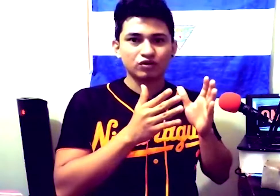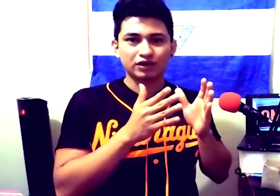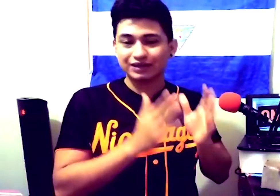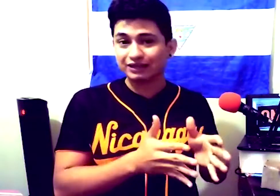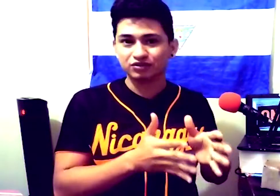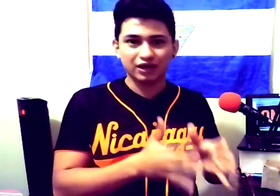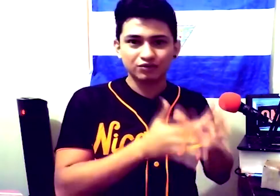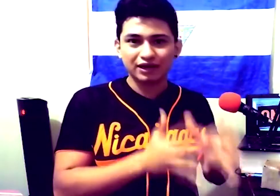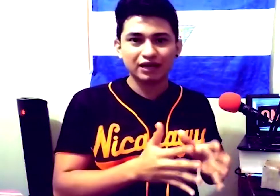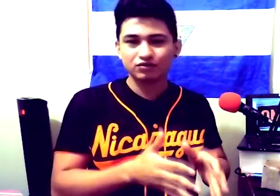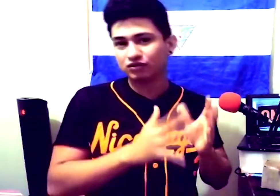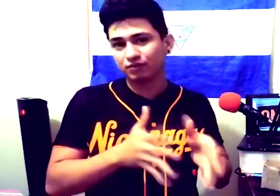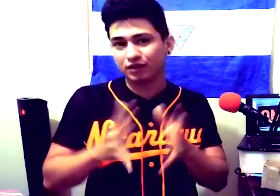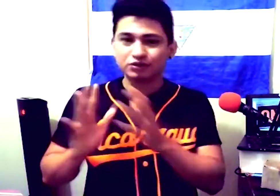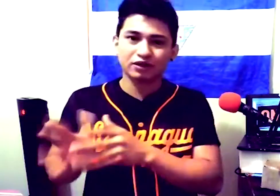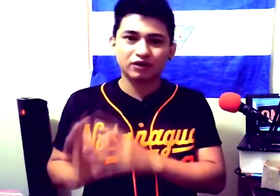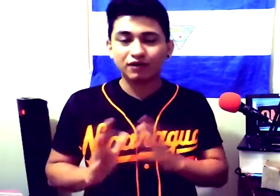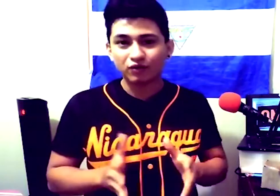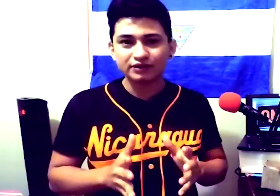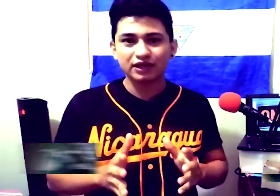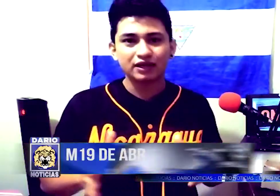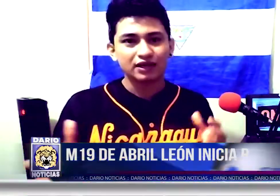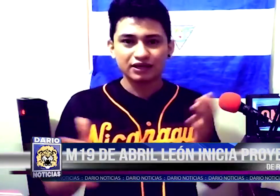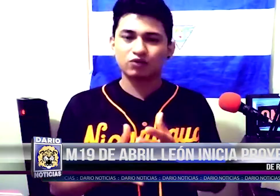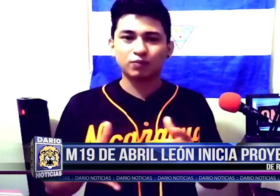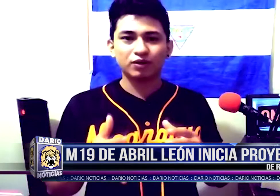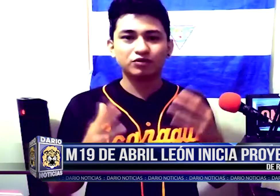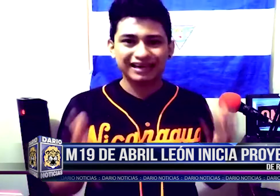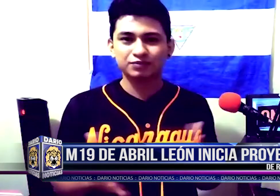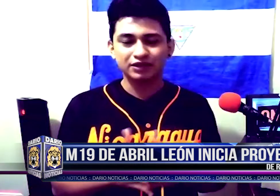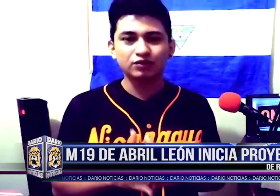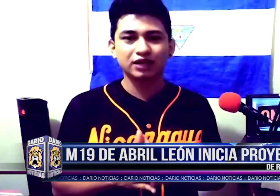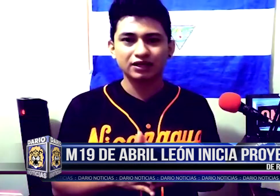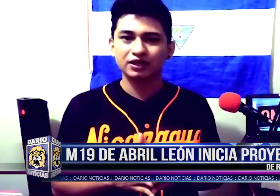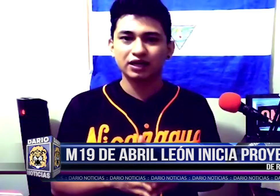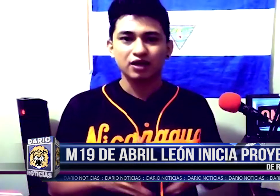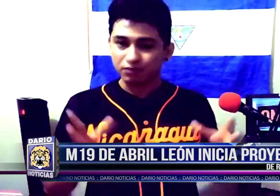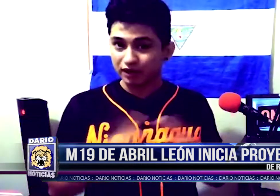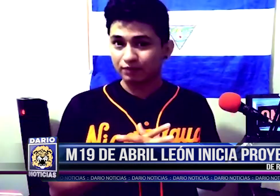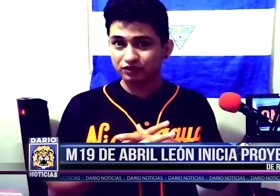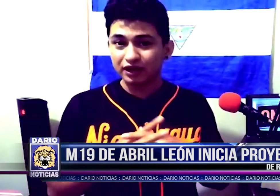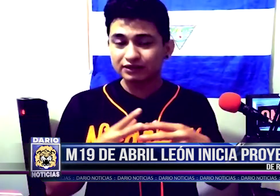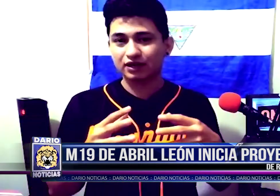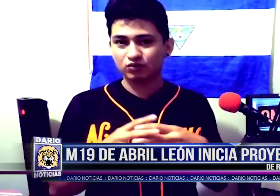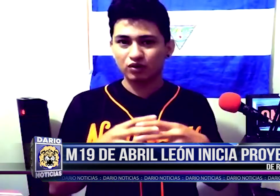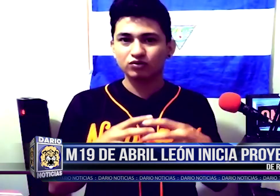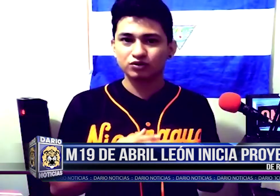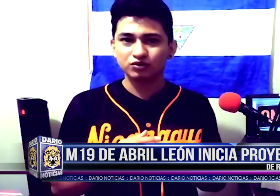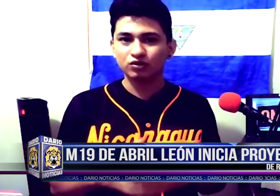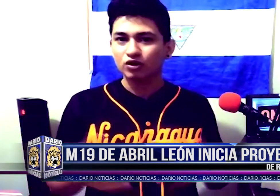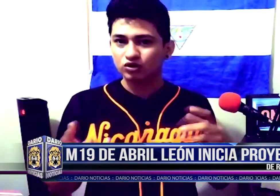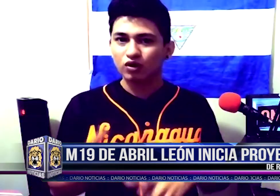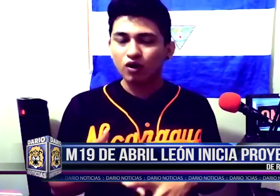medio tradicional, una radio donde podamos tener una frecuencia y en el cual podemos transmitir nuestras ideas. Porque las personas que interactúan